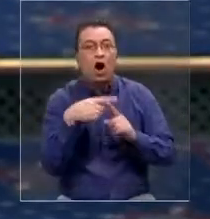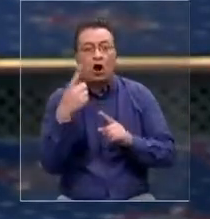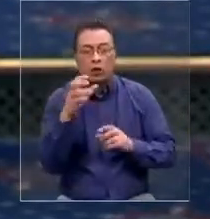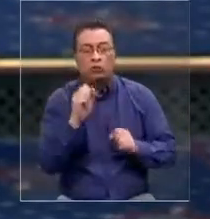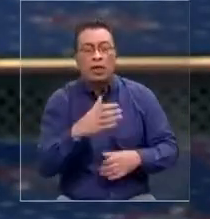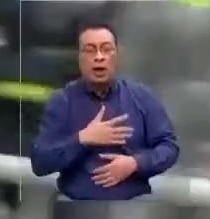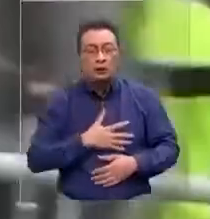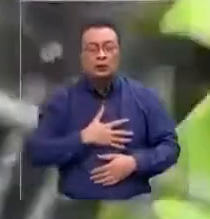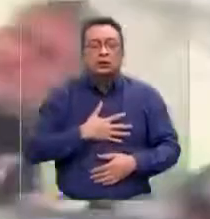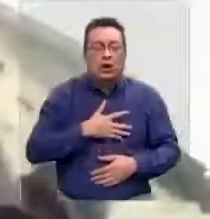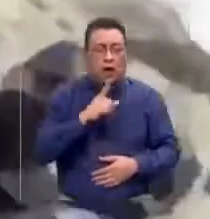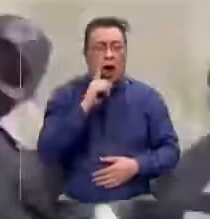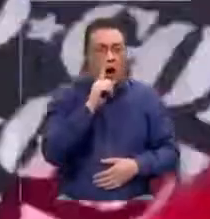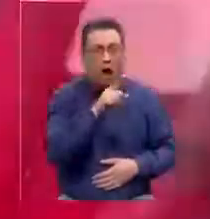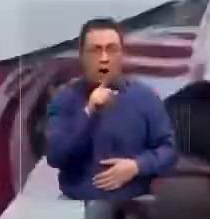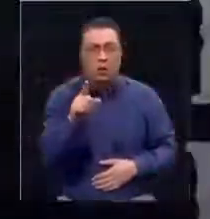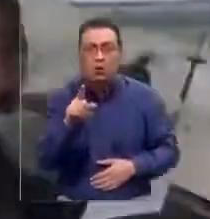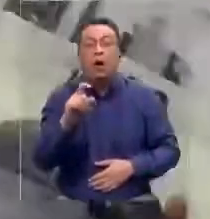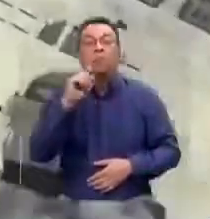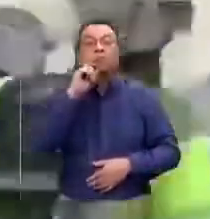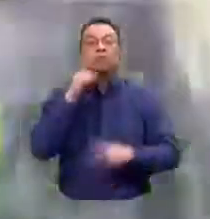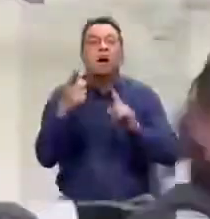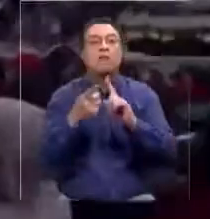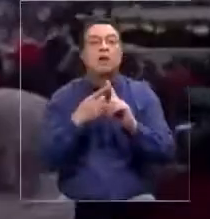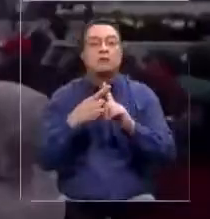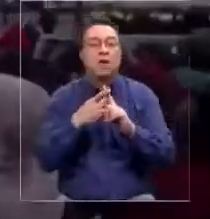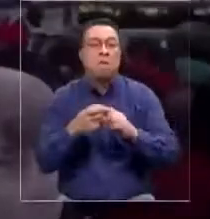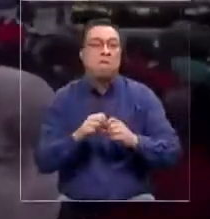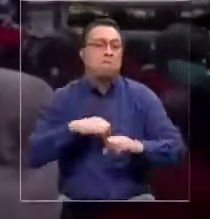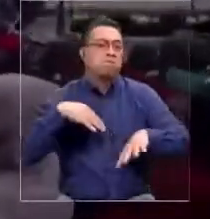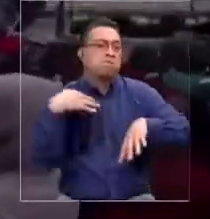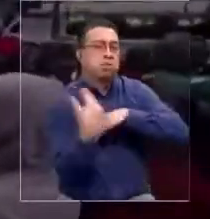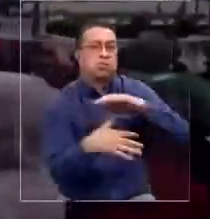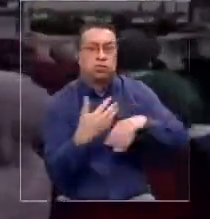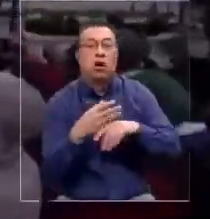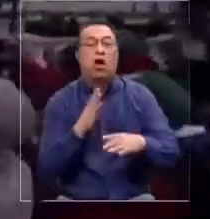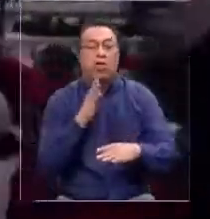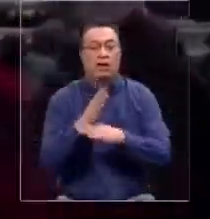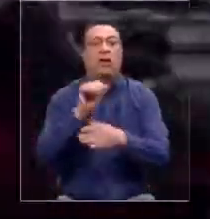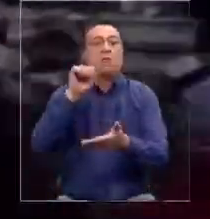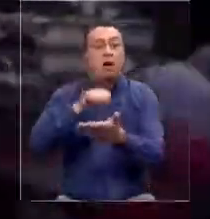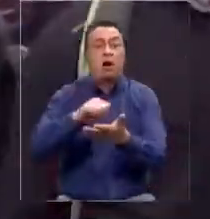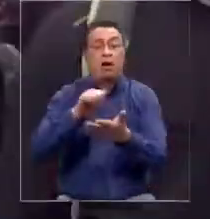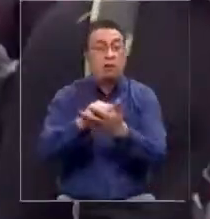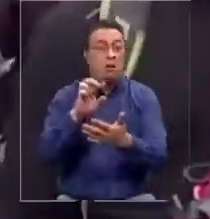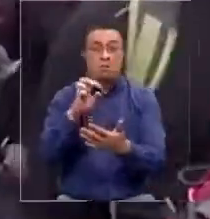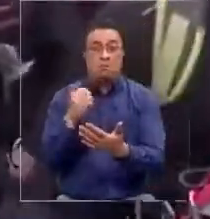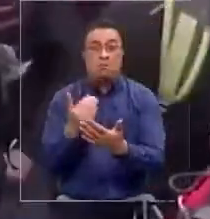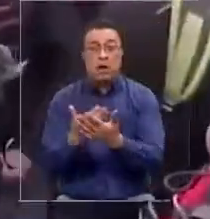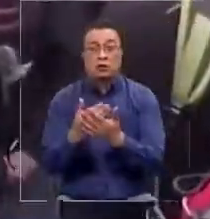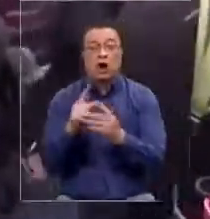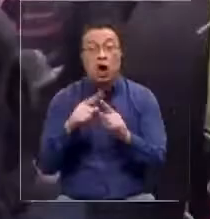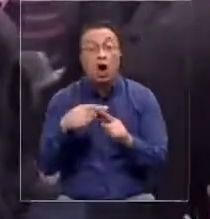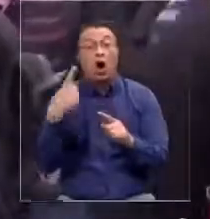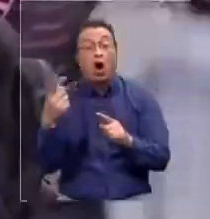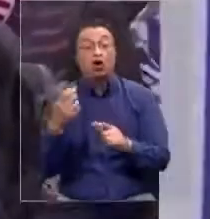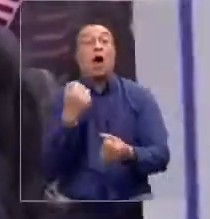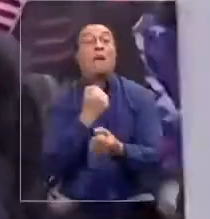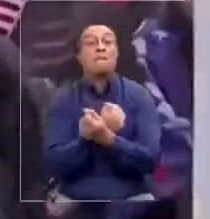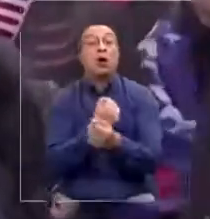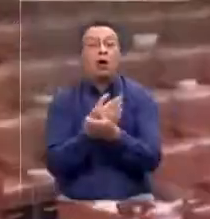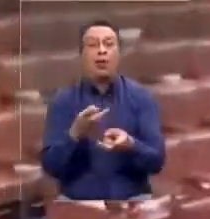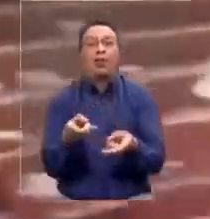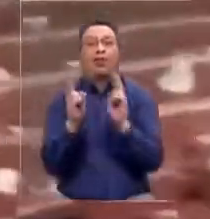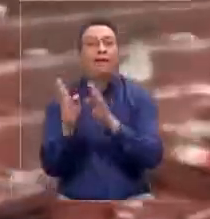se pueden sentir. Quienes participaron de la insurrección dicen haber ido a protestar pacíficamente, otros que la policía los